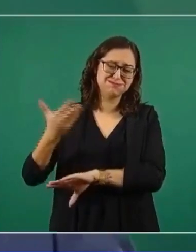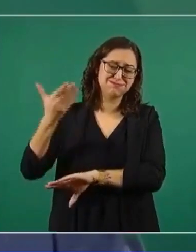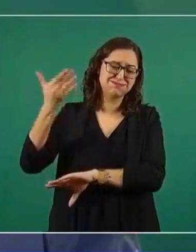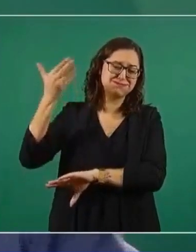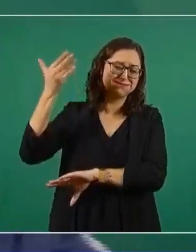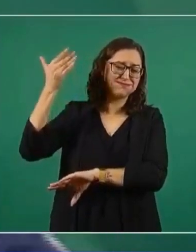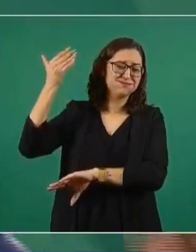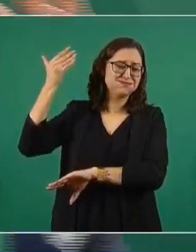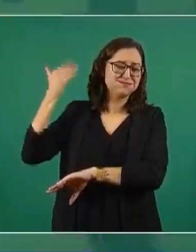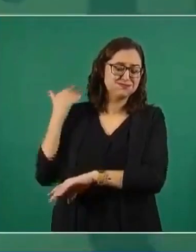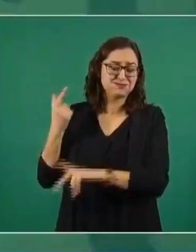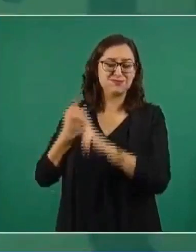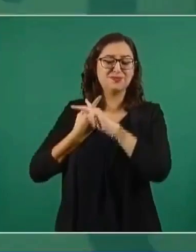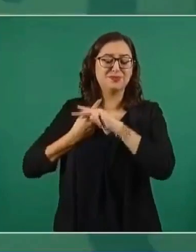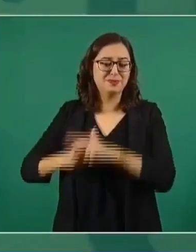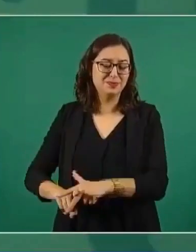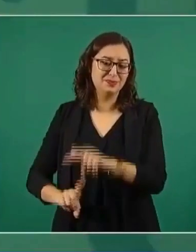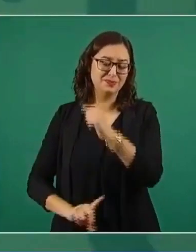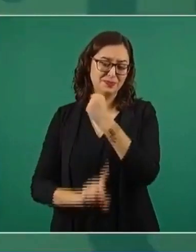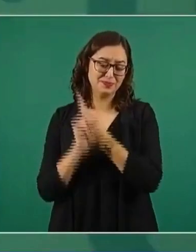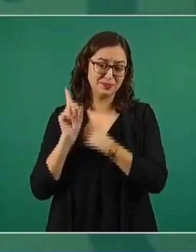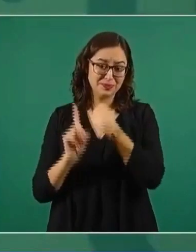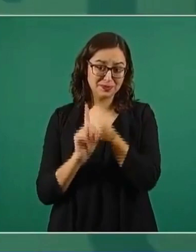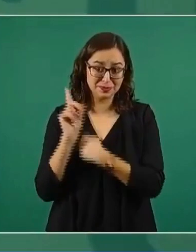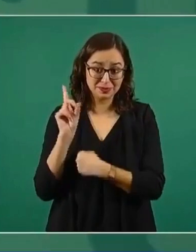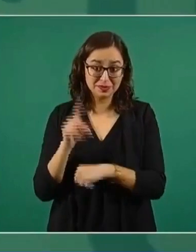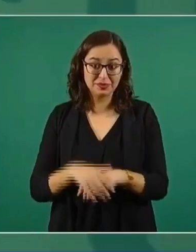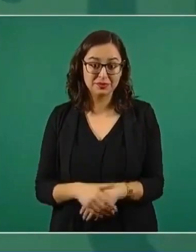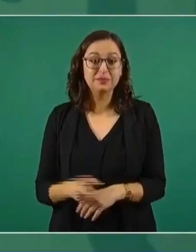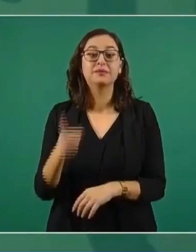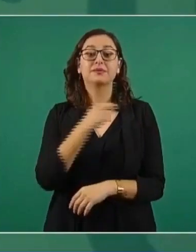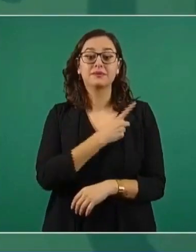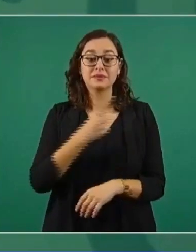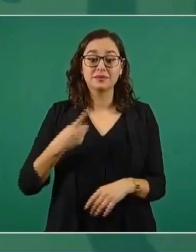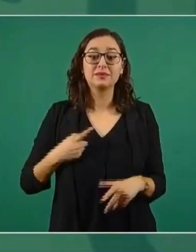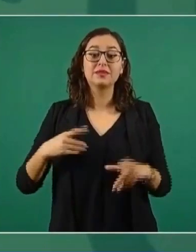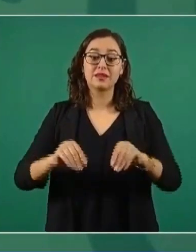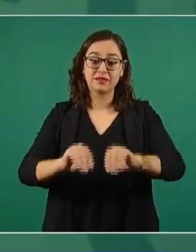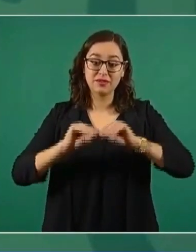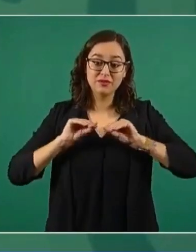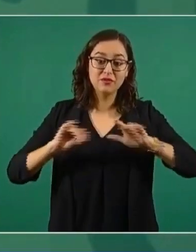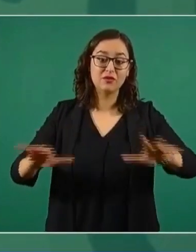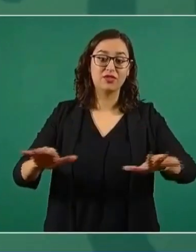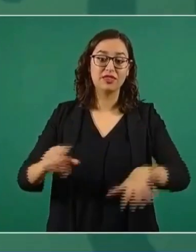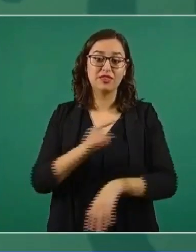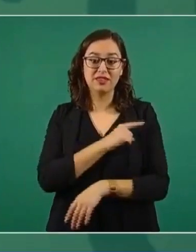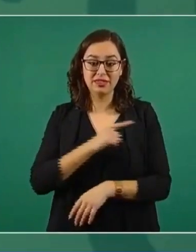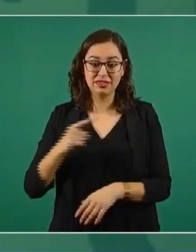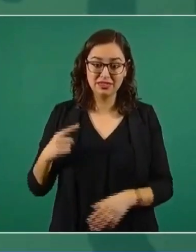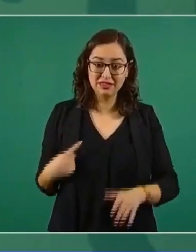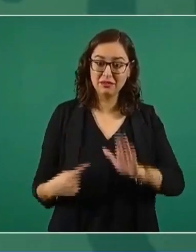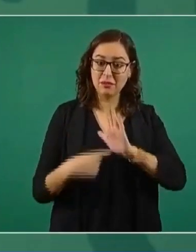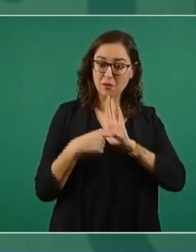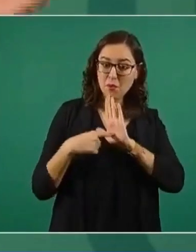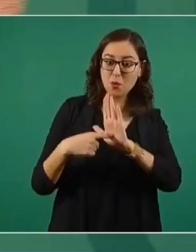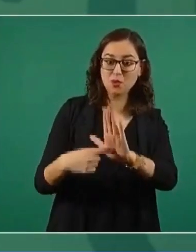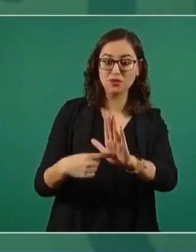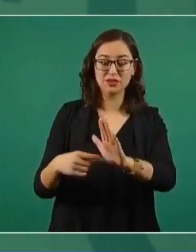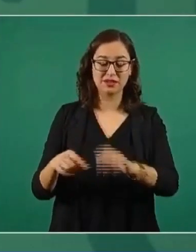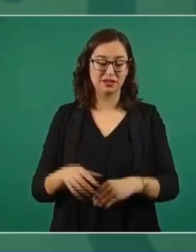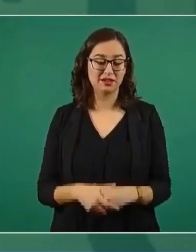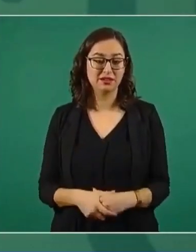y se tiene que conocer hasta cuando